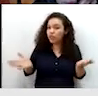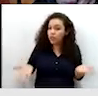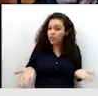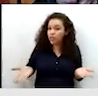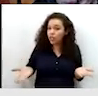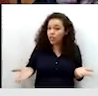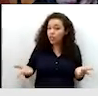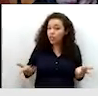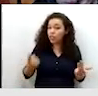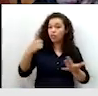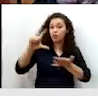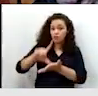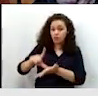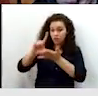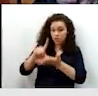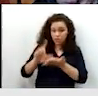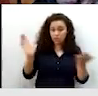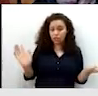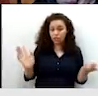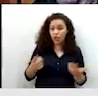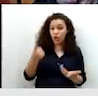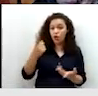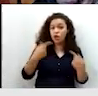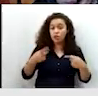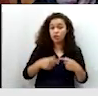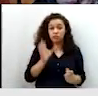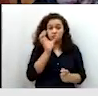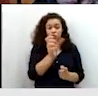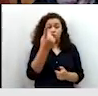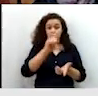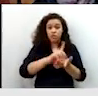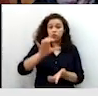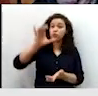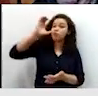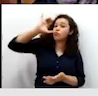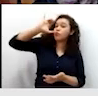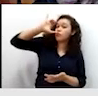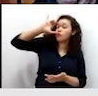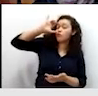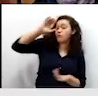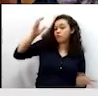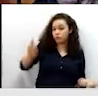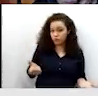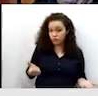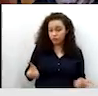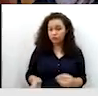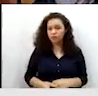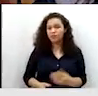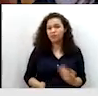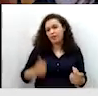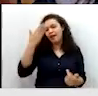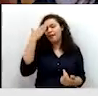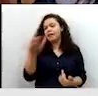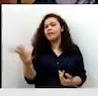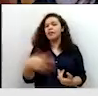presentación de al litro, entonces eso era para una sola persona, entonces pues era casi que se tomaran 1 litro, pues ya sabrán que ustedes todas esas